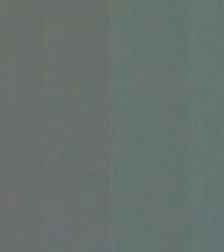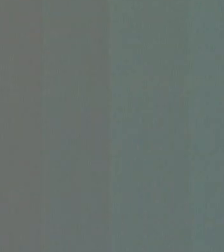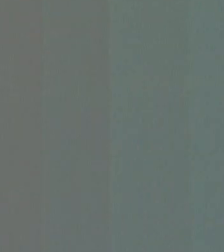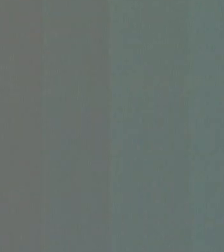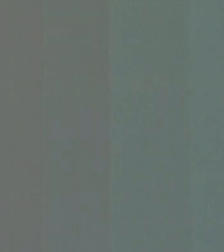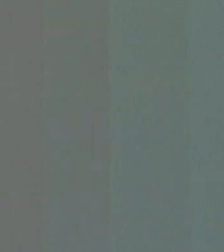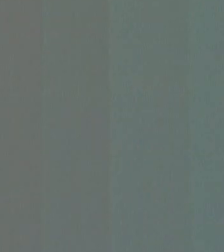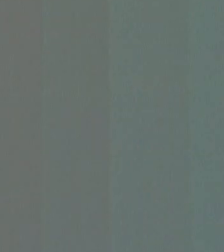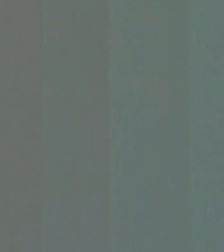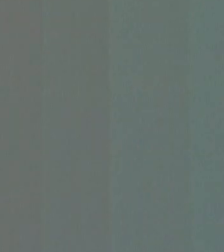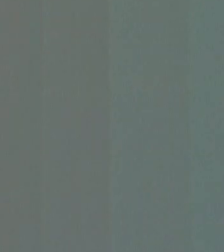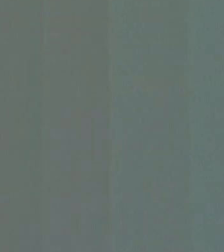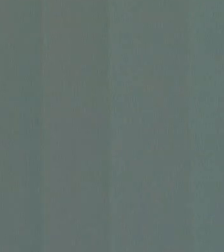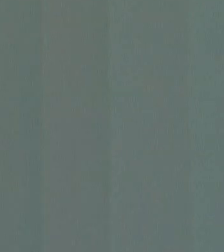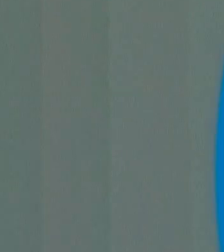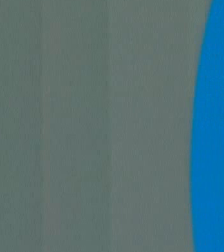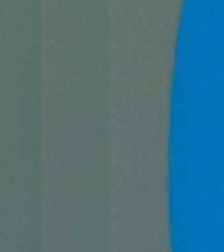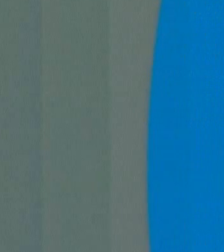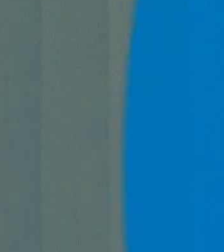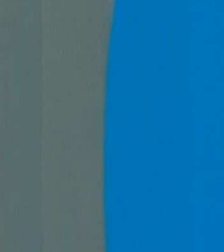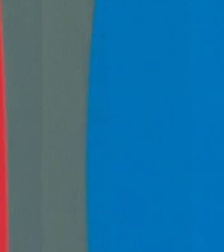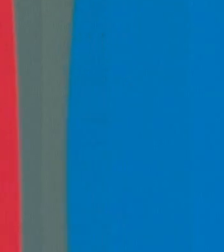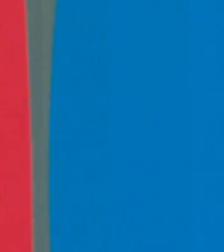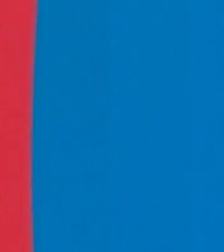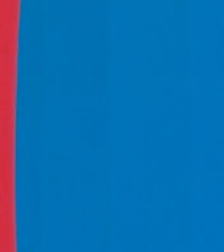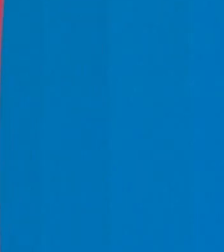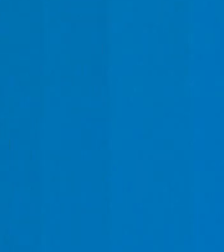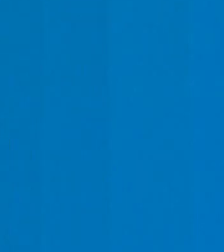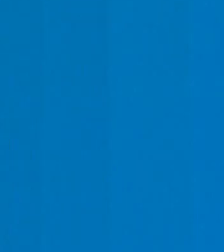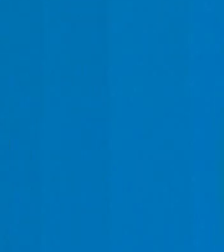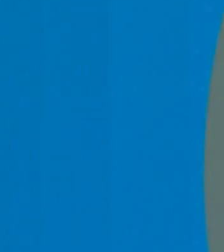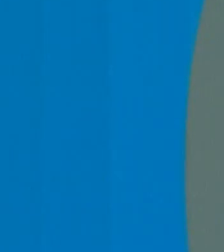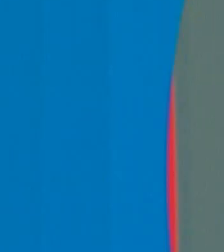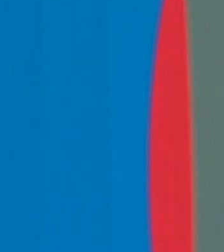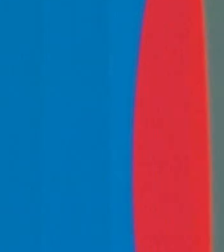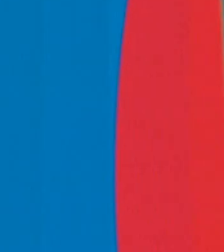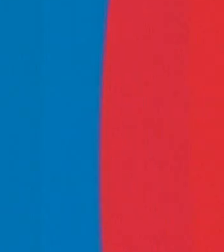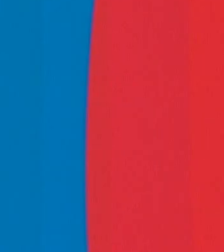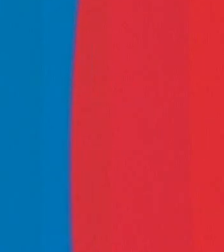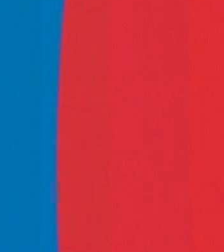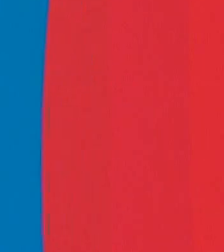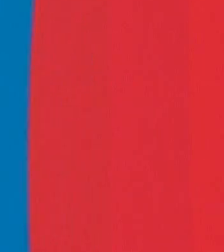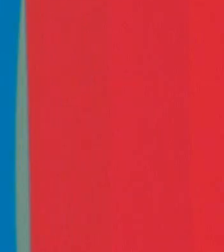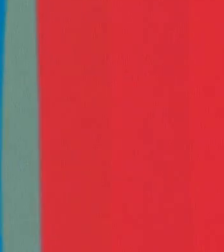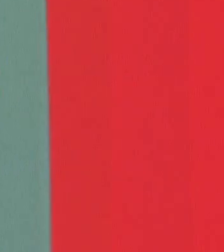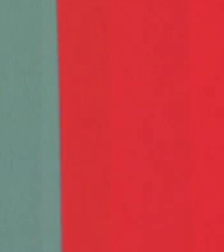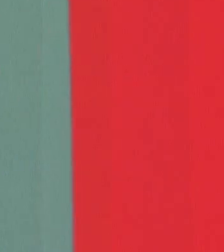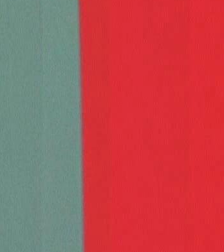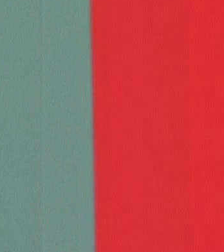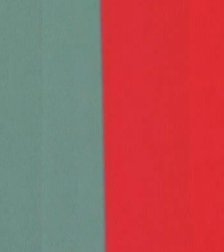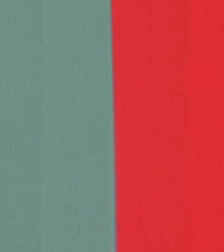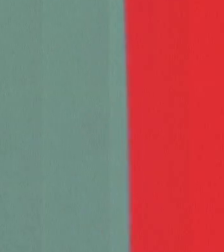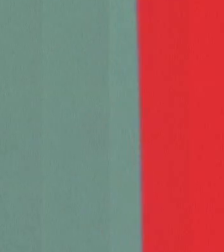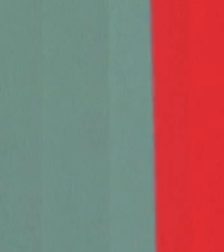en 1973 para evitar ser capturado y entregar el poder en manos de los militares encabezados por Augusto Pinochet. Luego visitará el